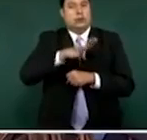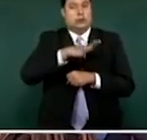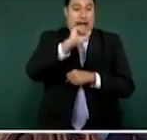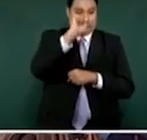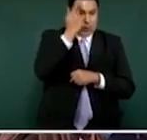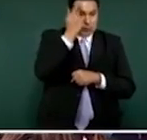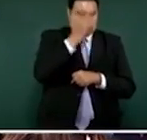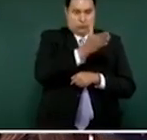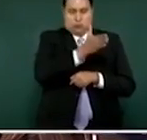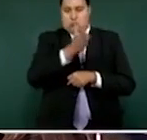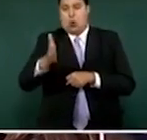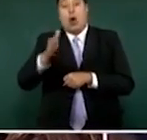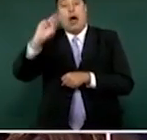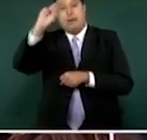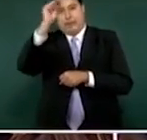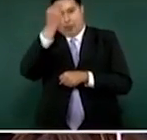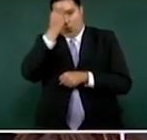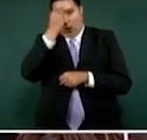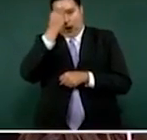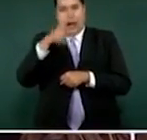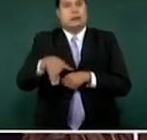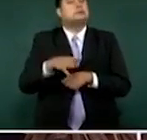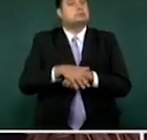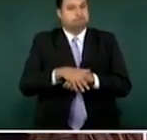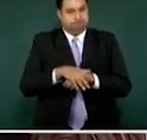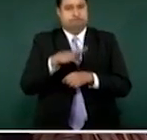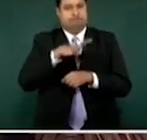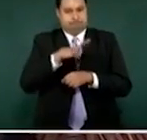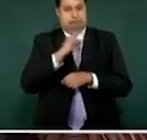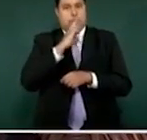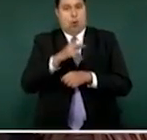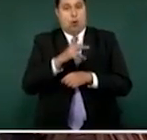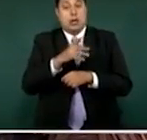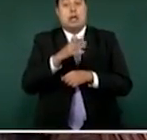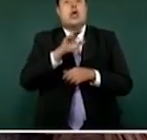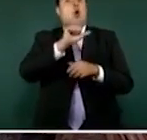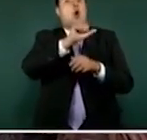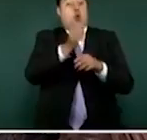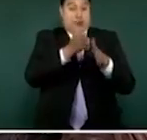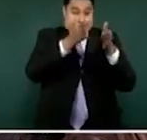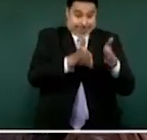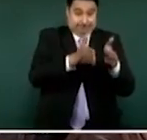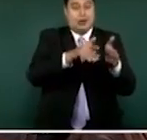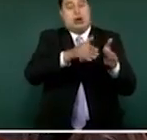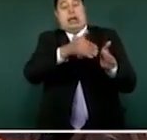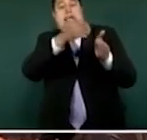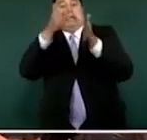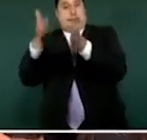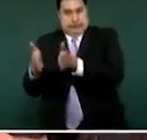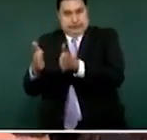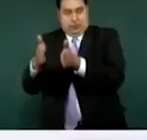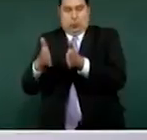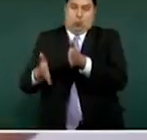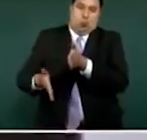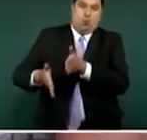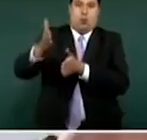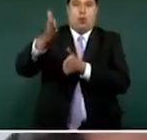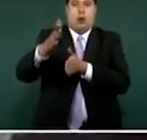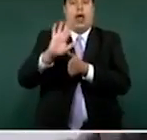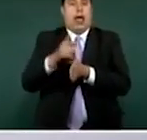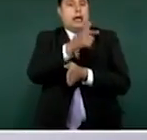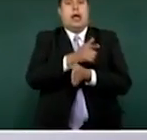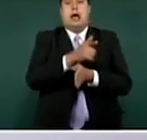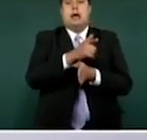San Luis Potosí hasta Matehuala y esta que va a correr en paralelo, pues va a hacer que se tenga menos